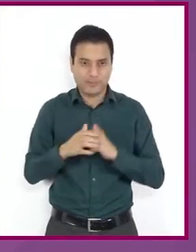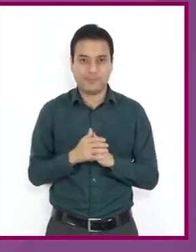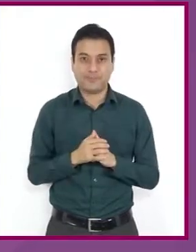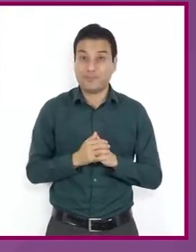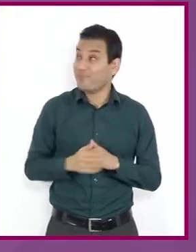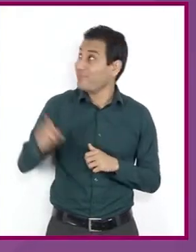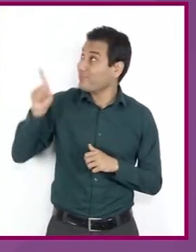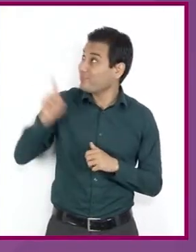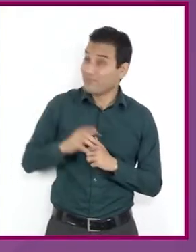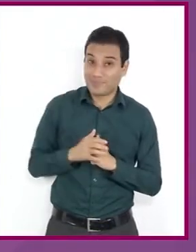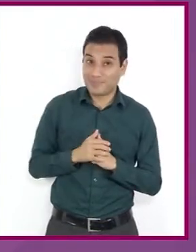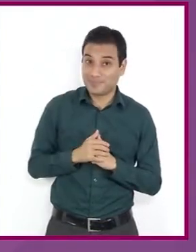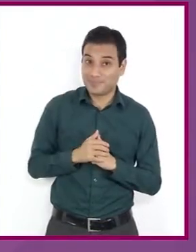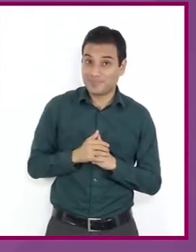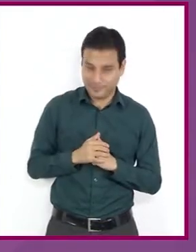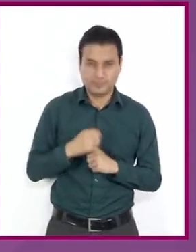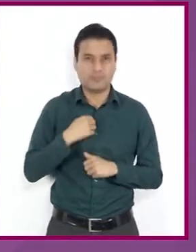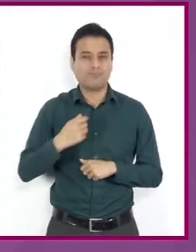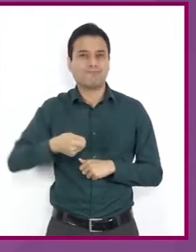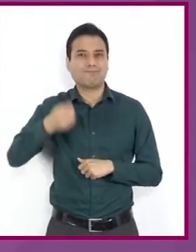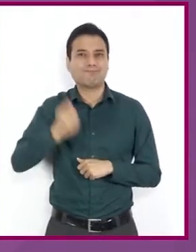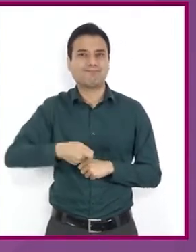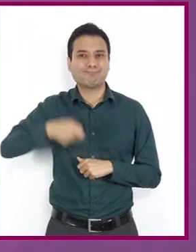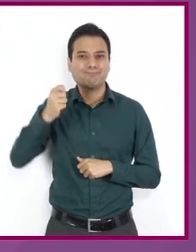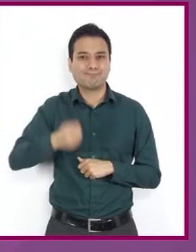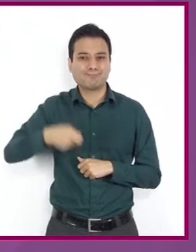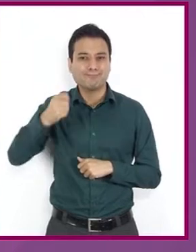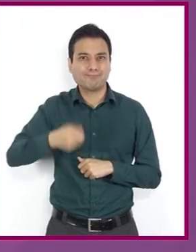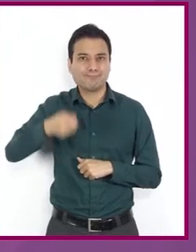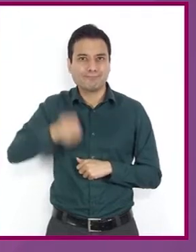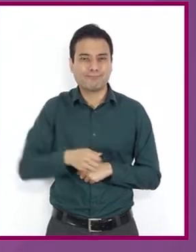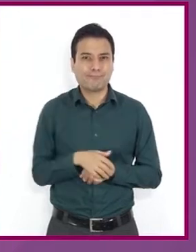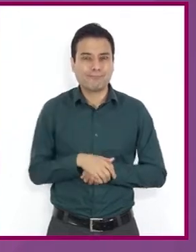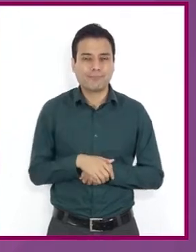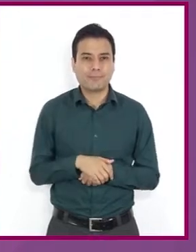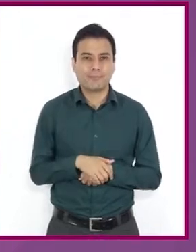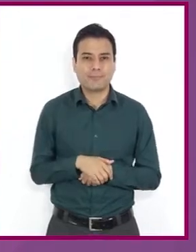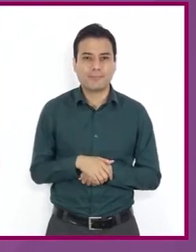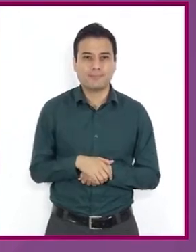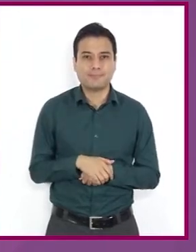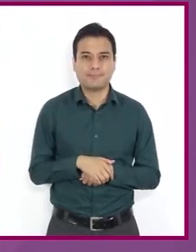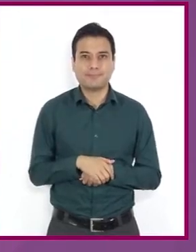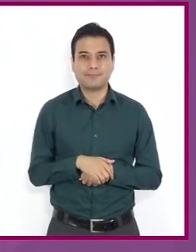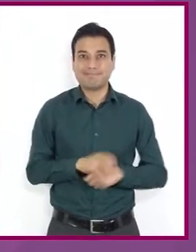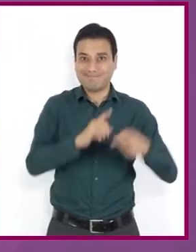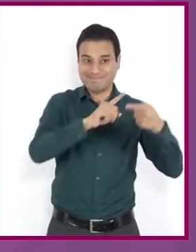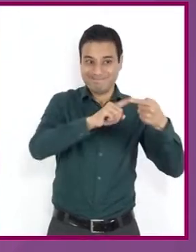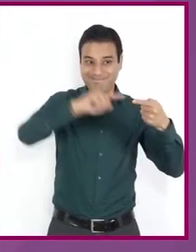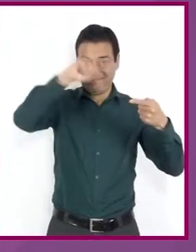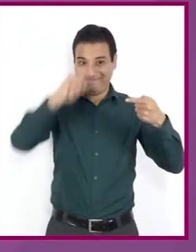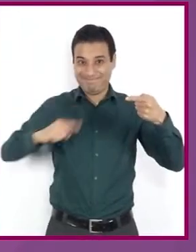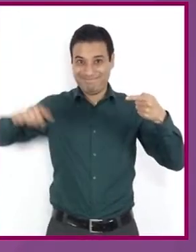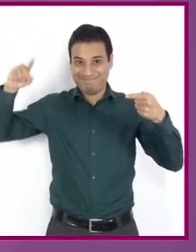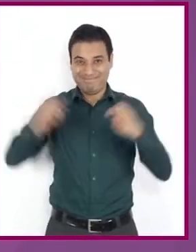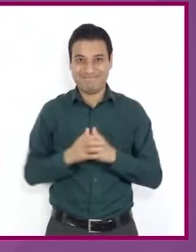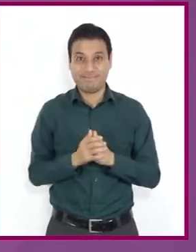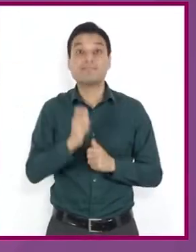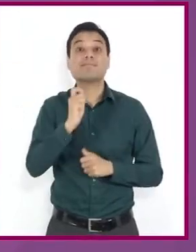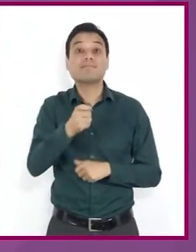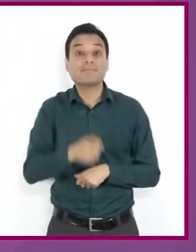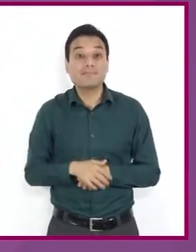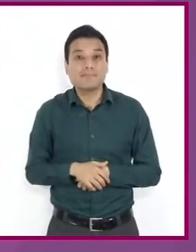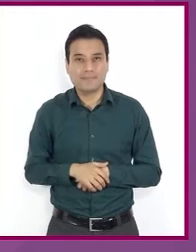un resorte, lo atamos de uno de sus extremos a una pared y lo agitamos del otro extremo. Moviéndolo hacia arriba y hacia abajo, generamos